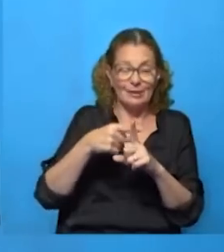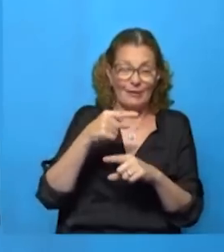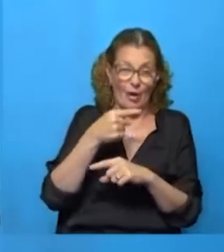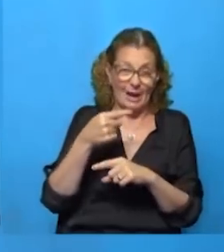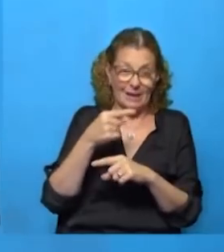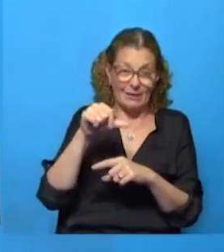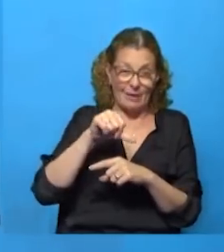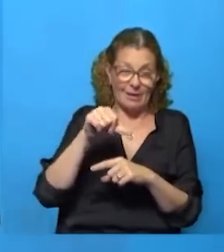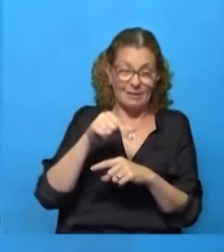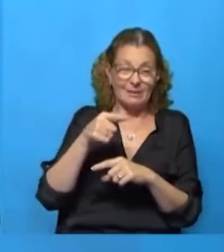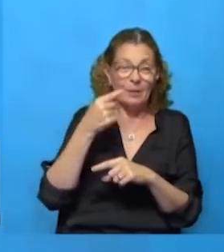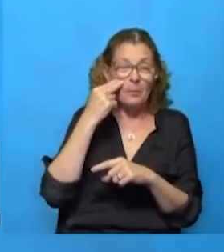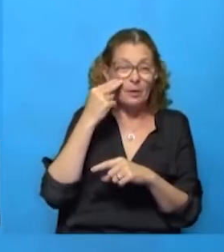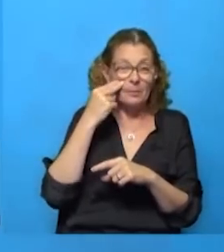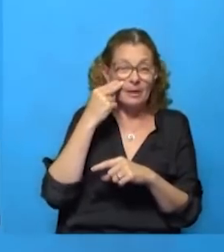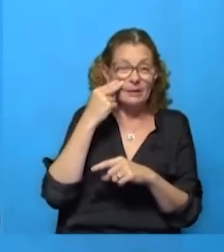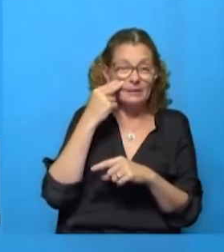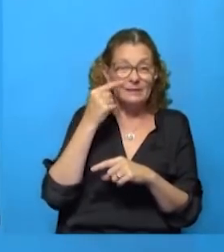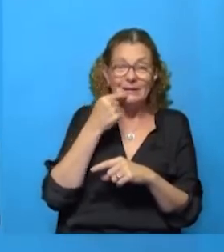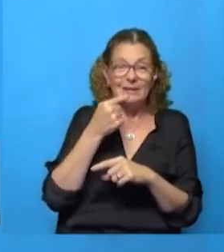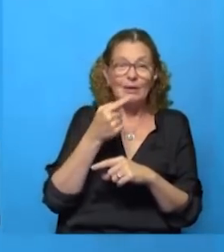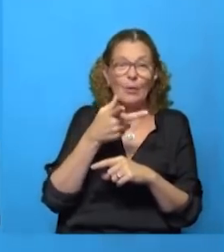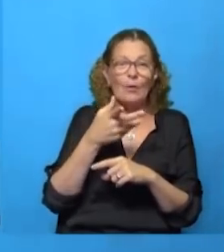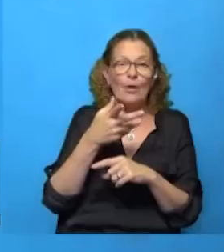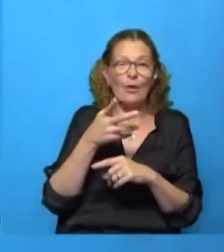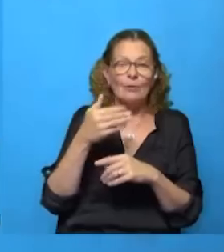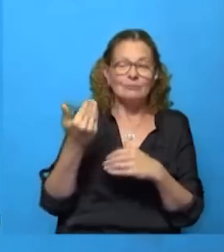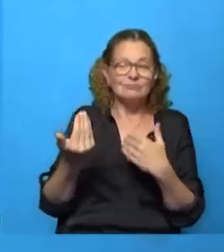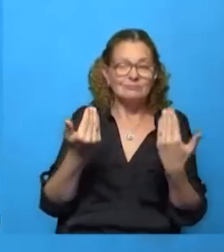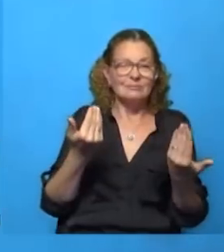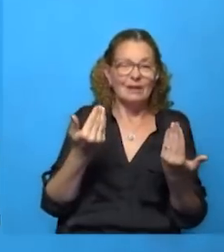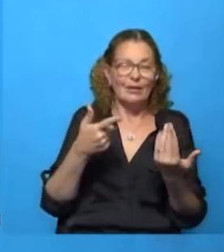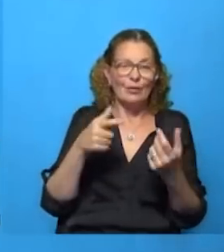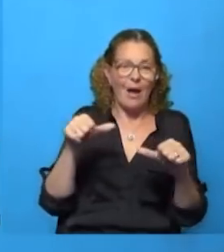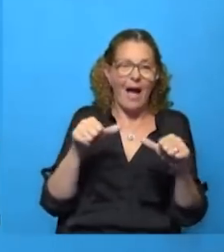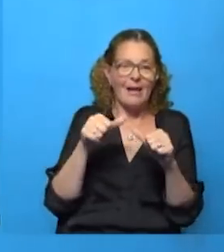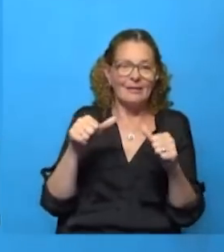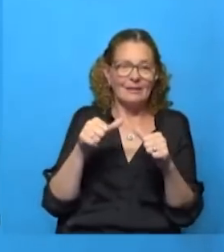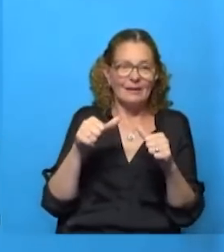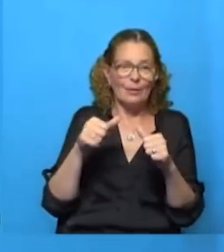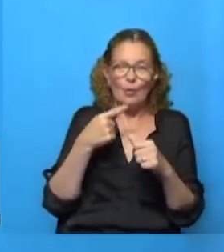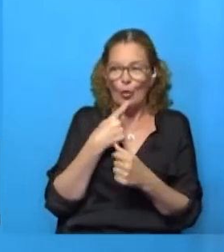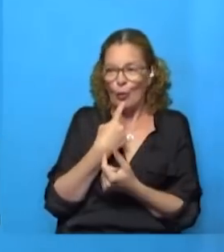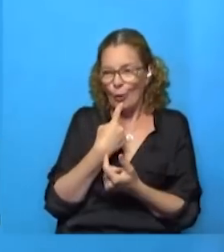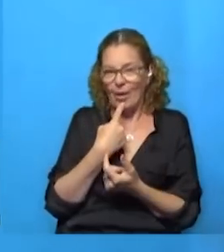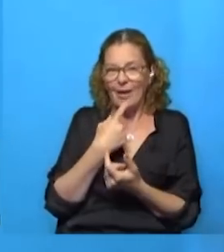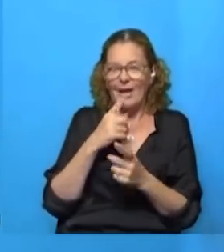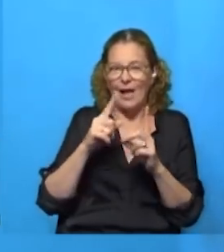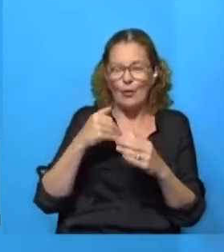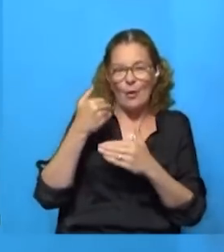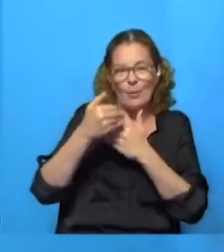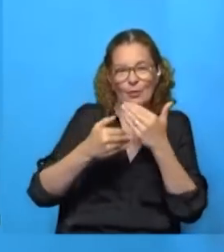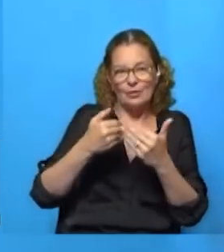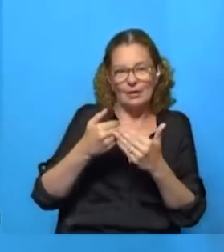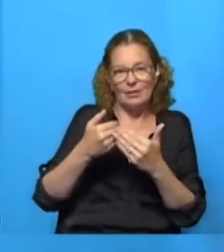negativas la atribución de intencionalidades a las partes generan ciertos cuestionamientos a lo que es el proceso